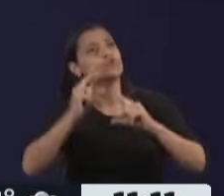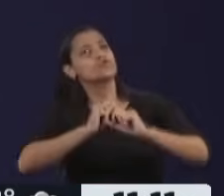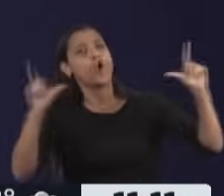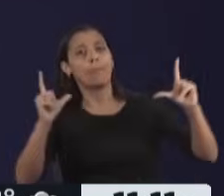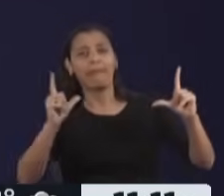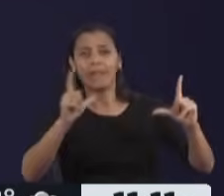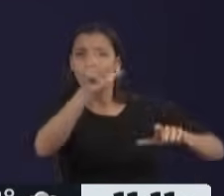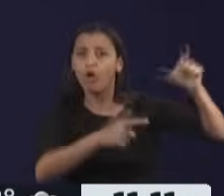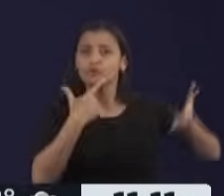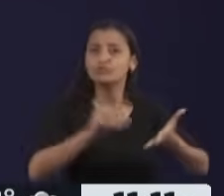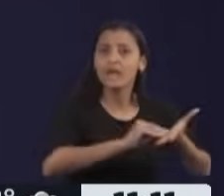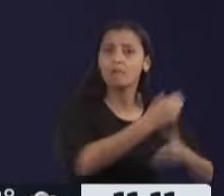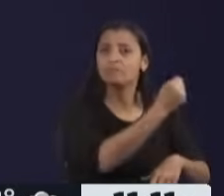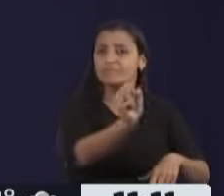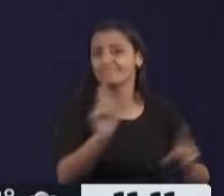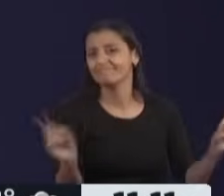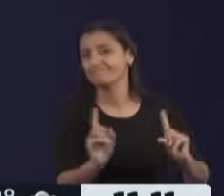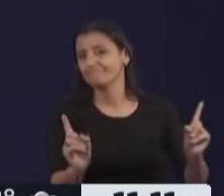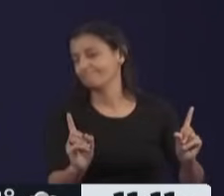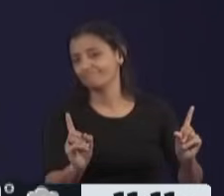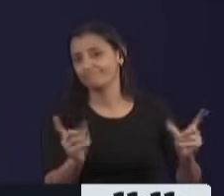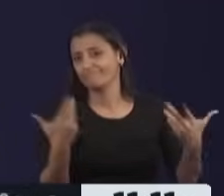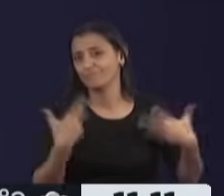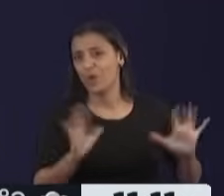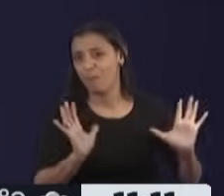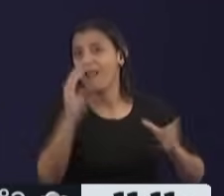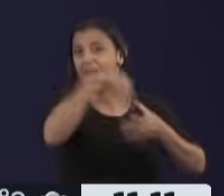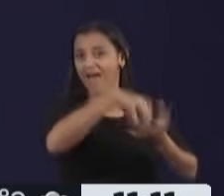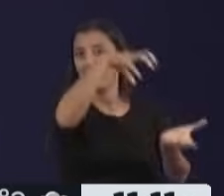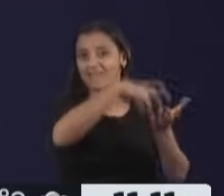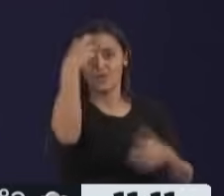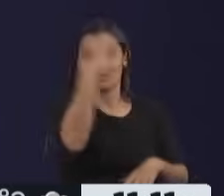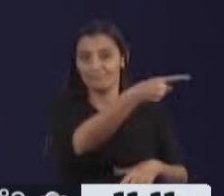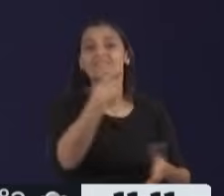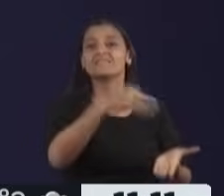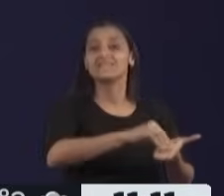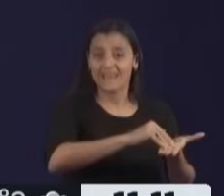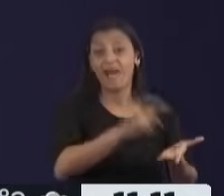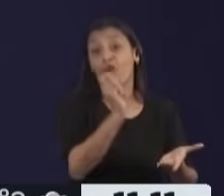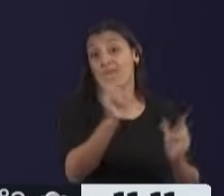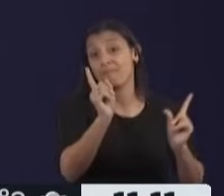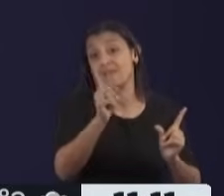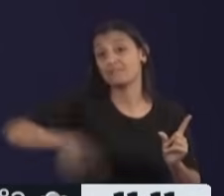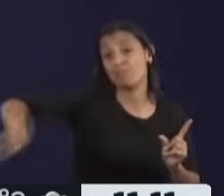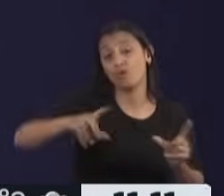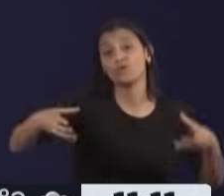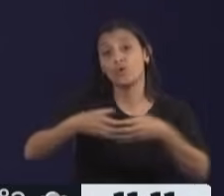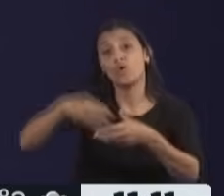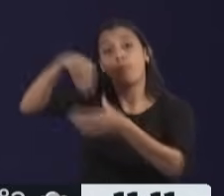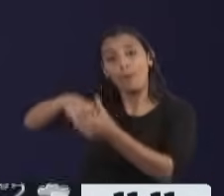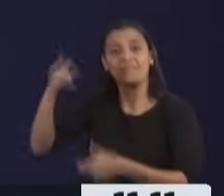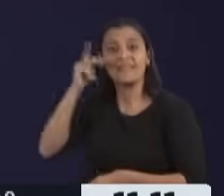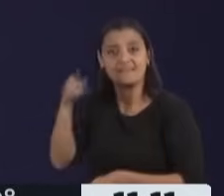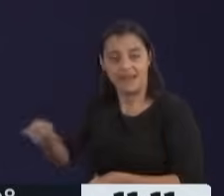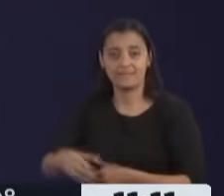hayan estado representadas en el Senado por precisamente los senadores